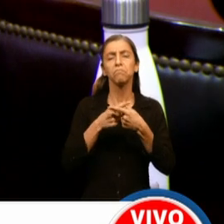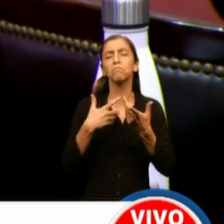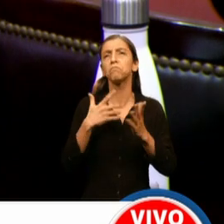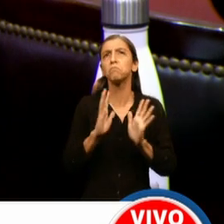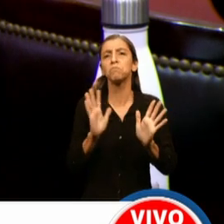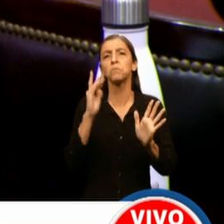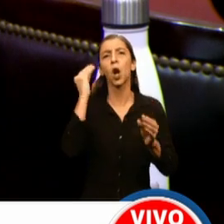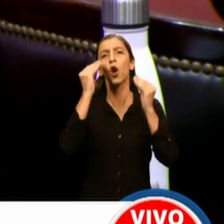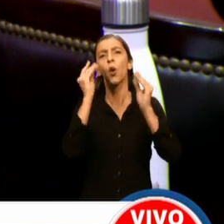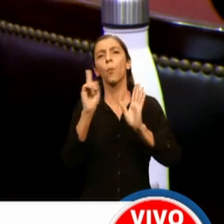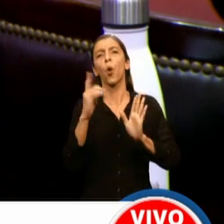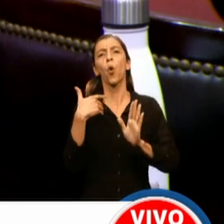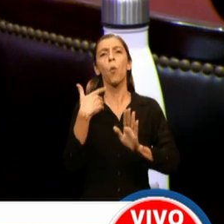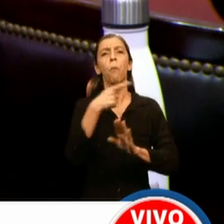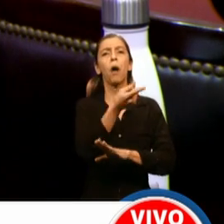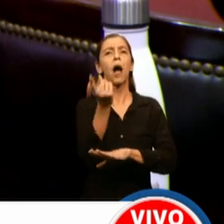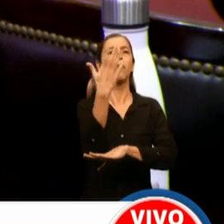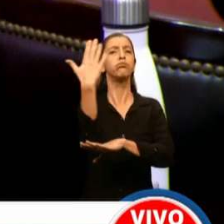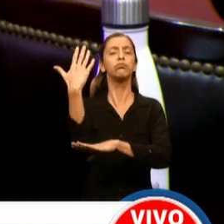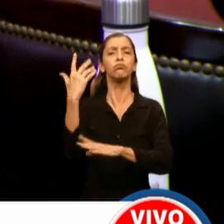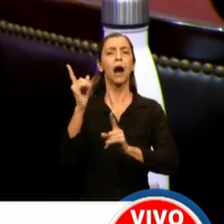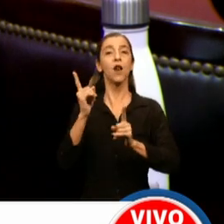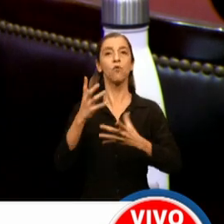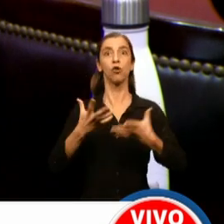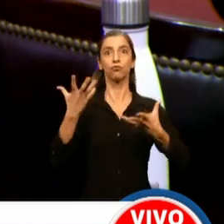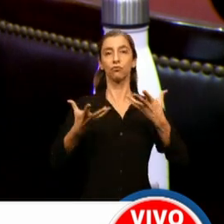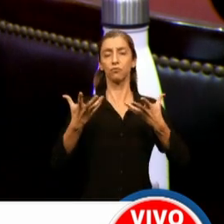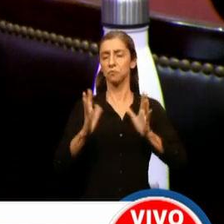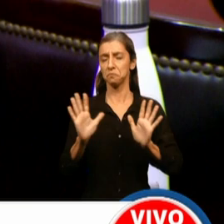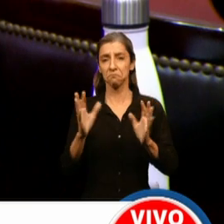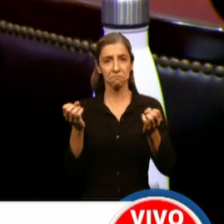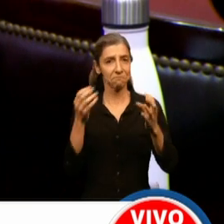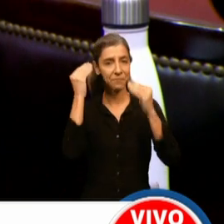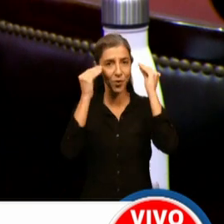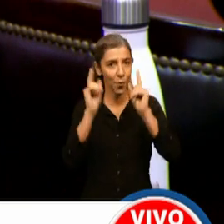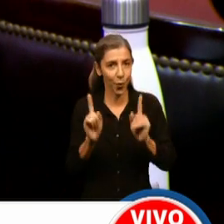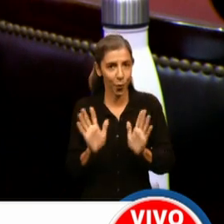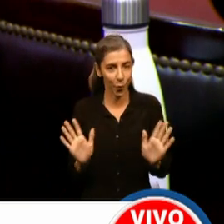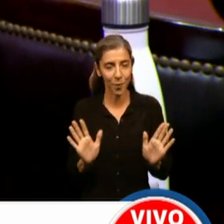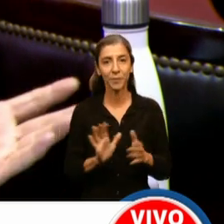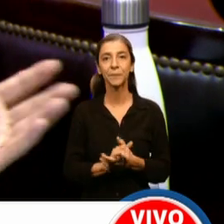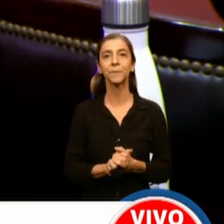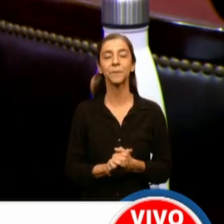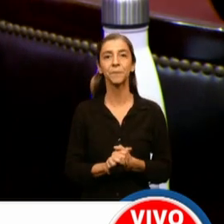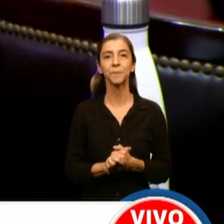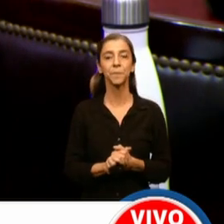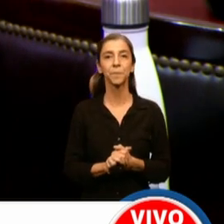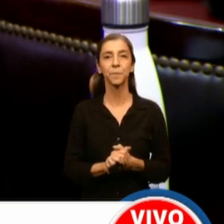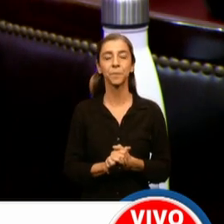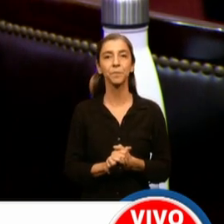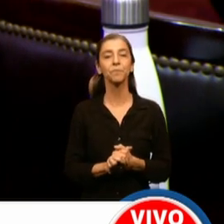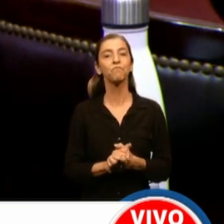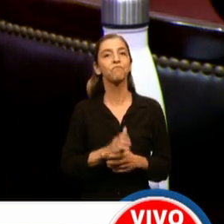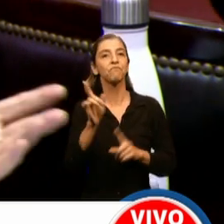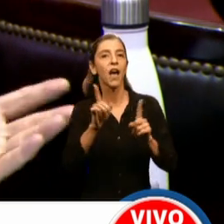los discursos acalorados no me preocupa cuando los que